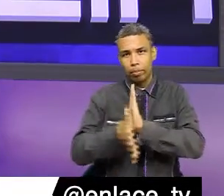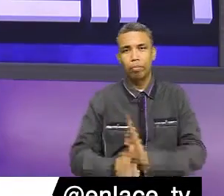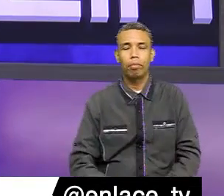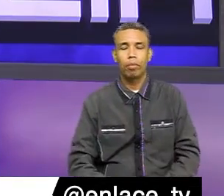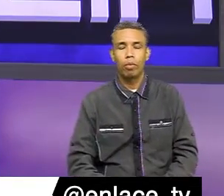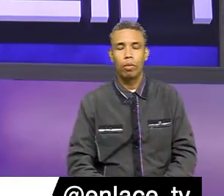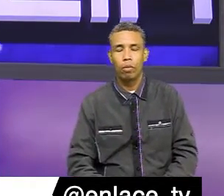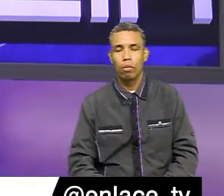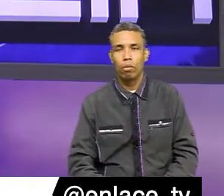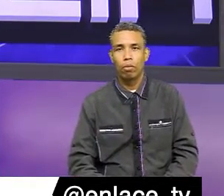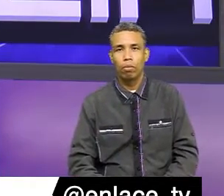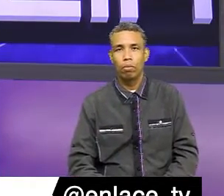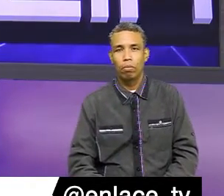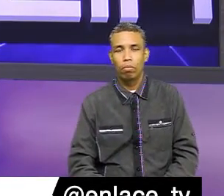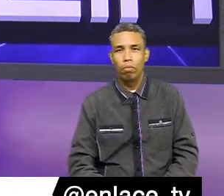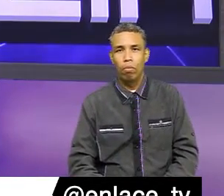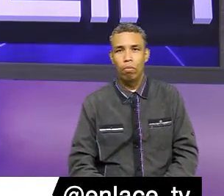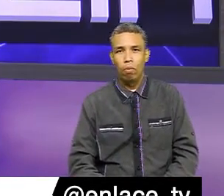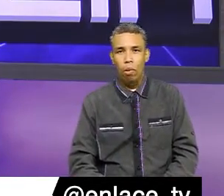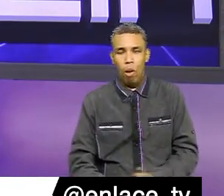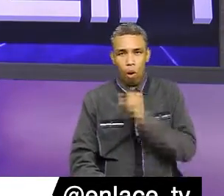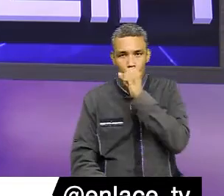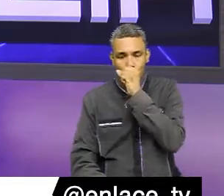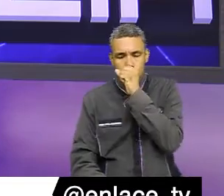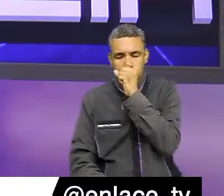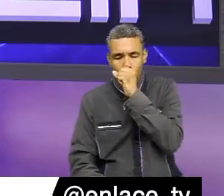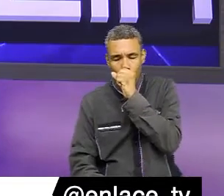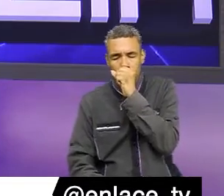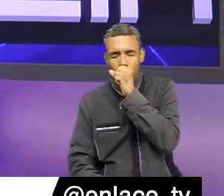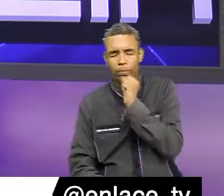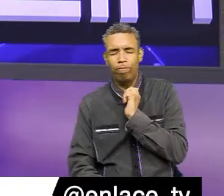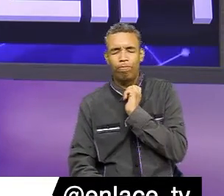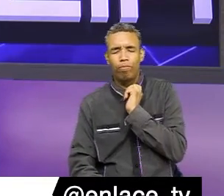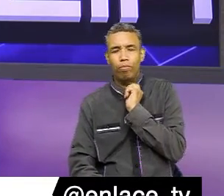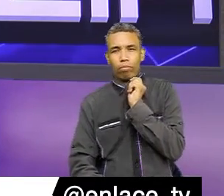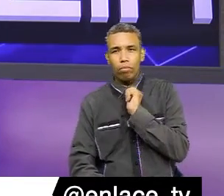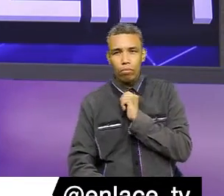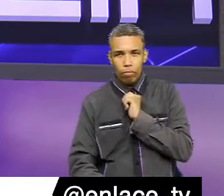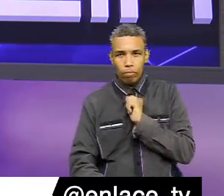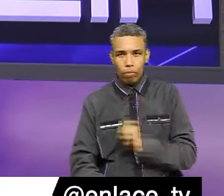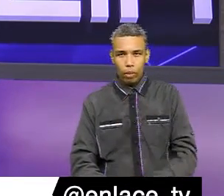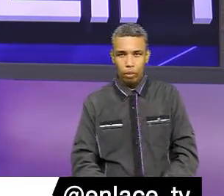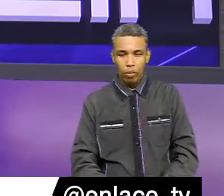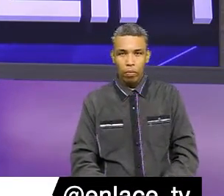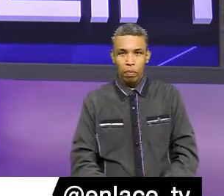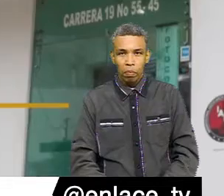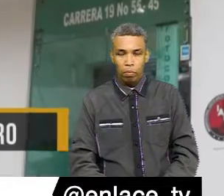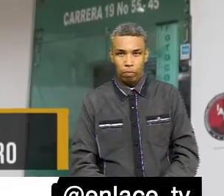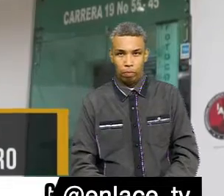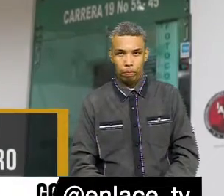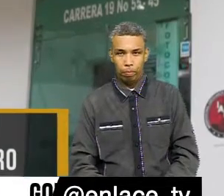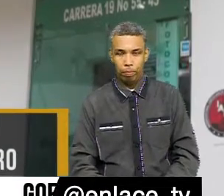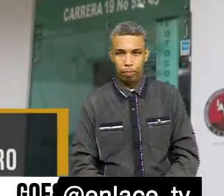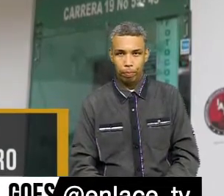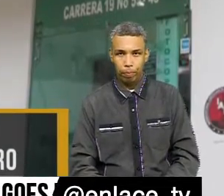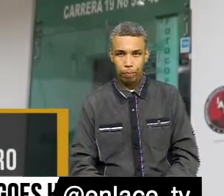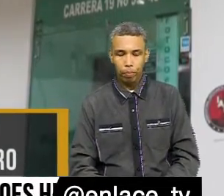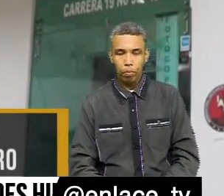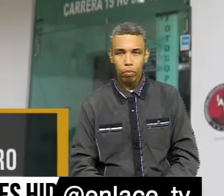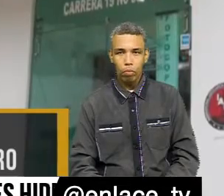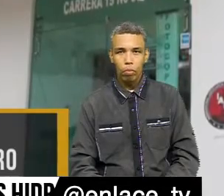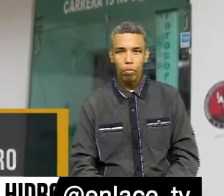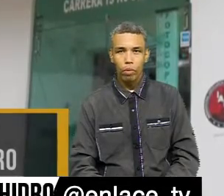Unioriente celebra a partir de este lunes su semana técnica y cultural con encuentro de egresados y conversatorios. Con ocasión de la celebración de la